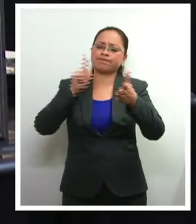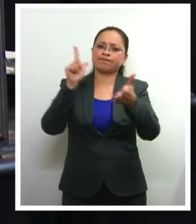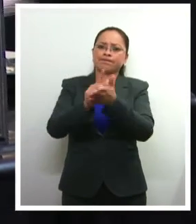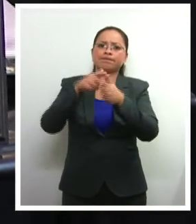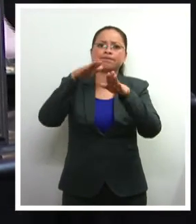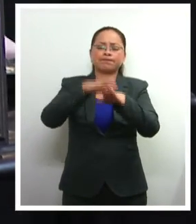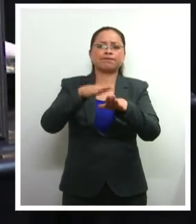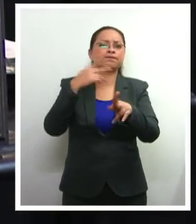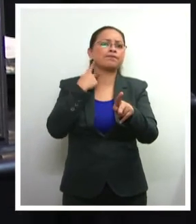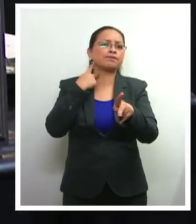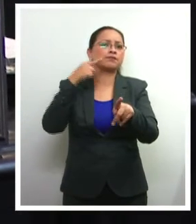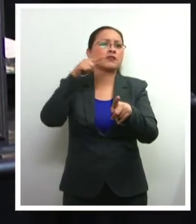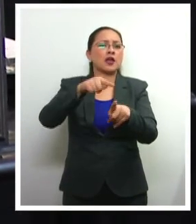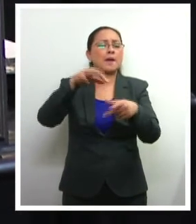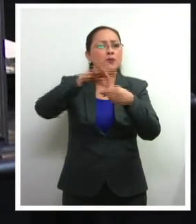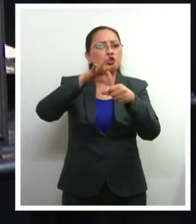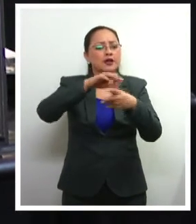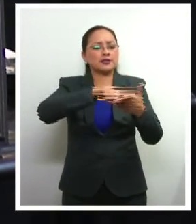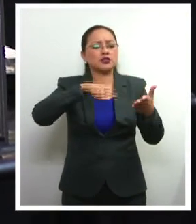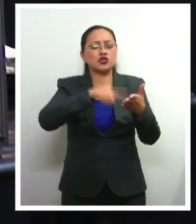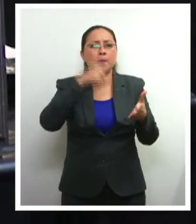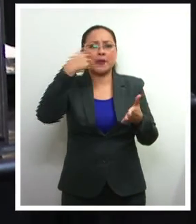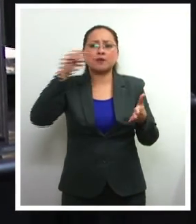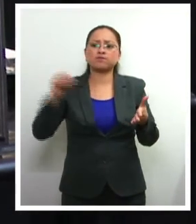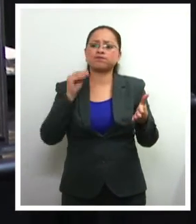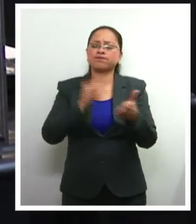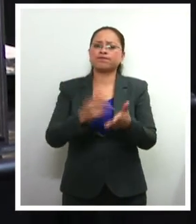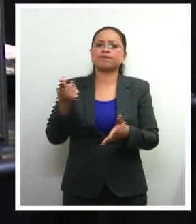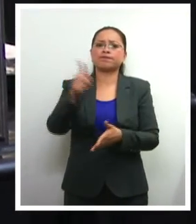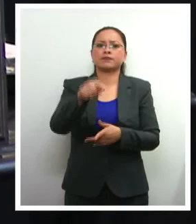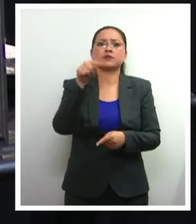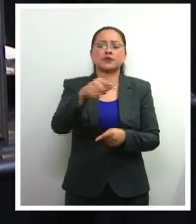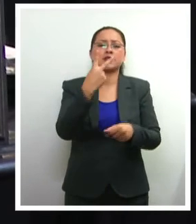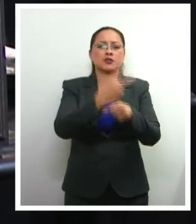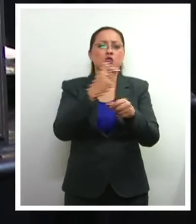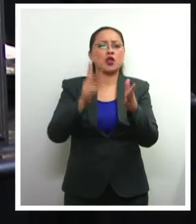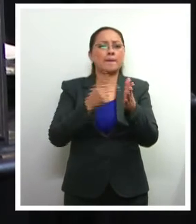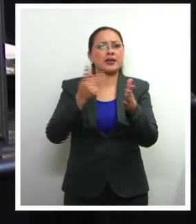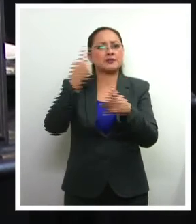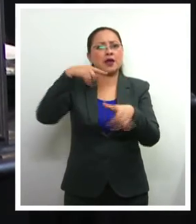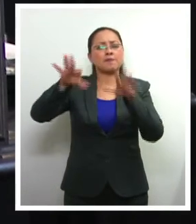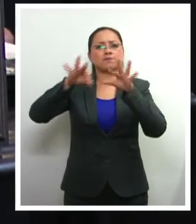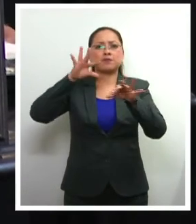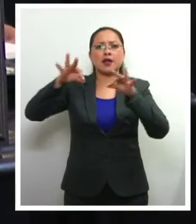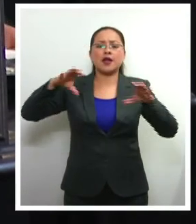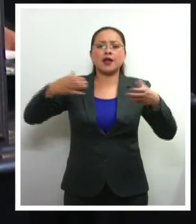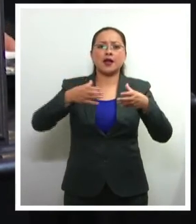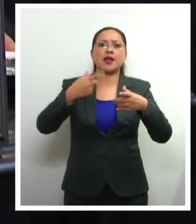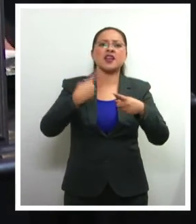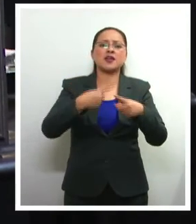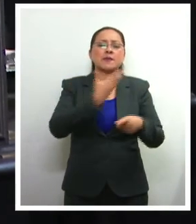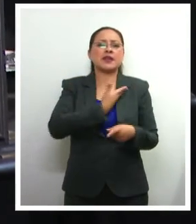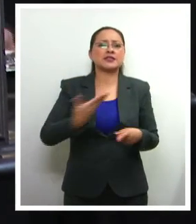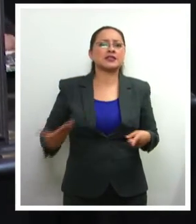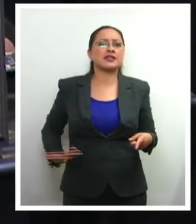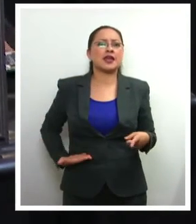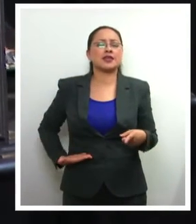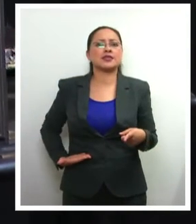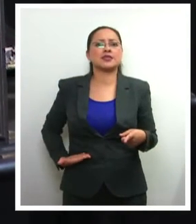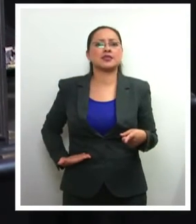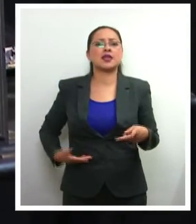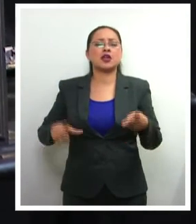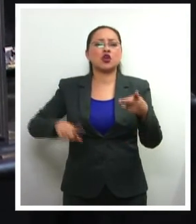política en materia electoral para que se instituya la segunda vuelta para la elección de presidente de la República